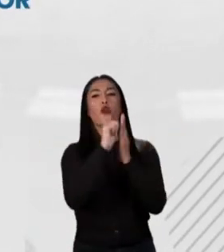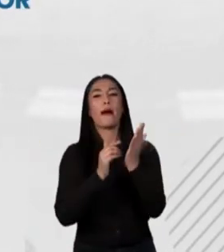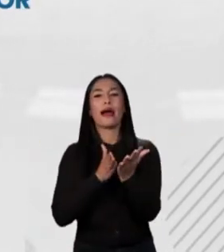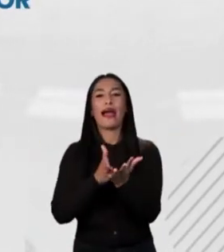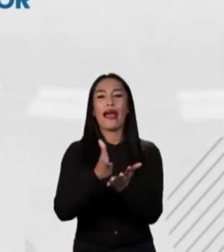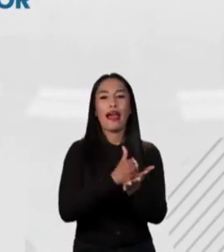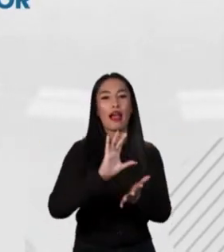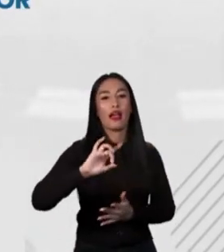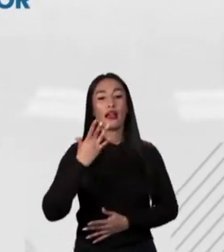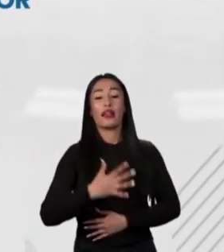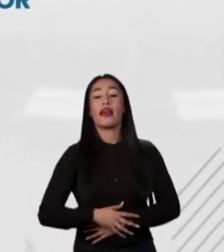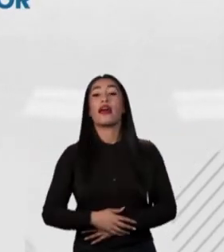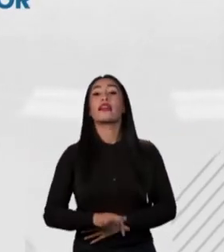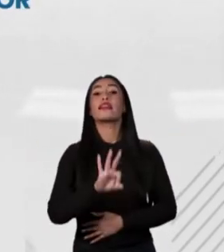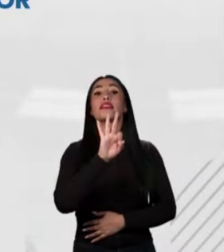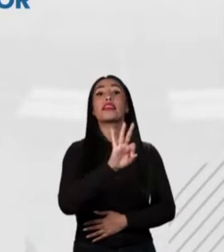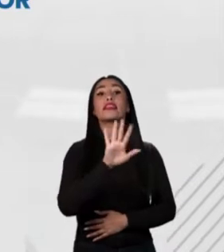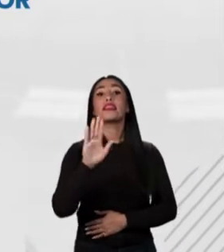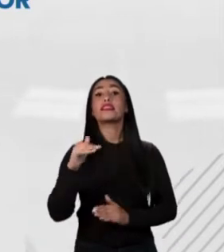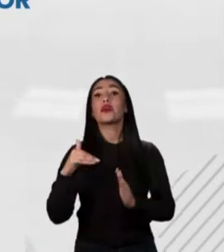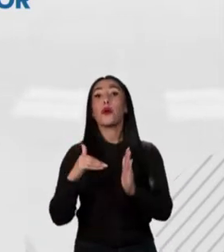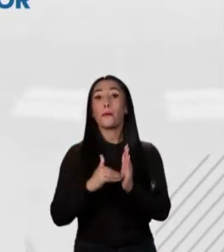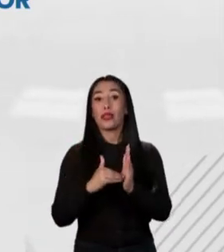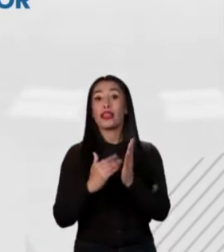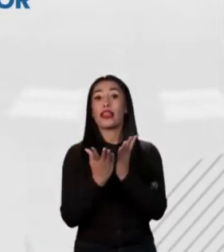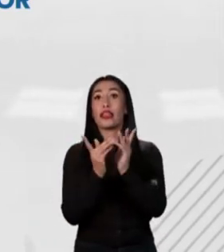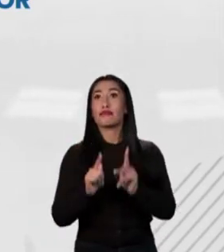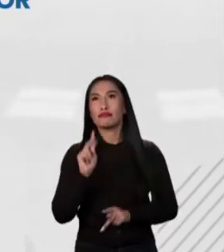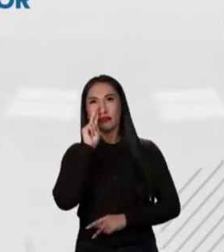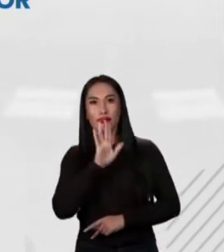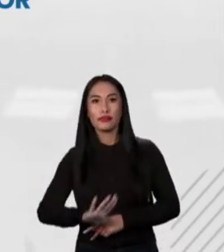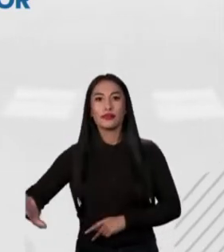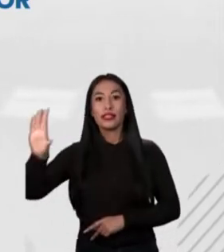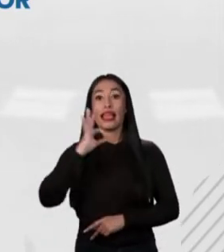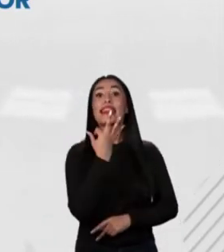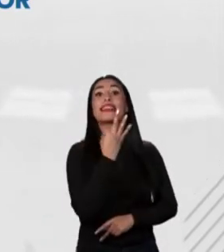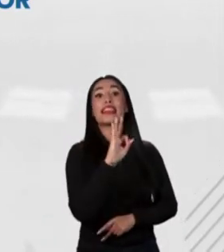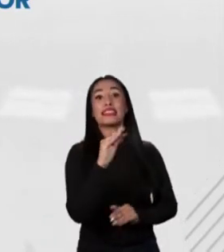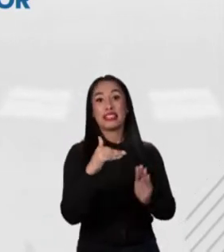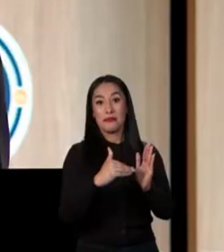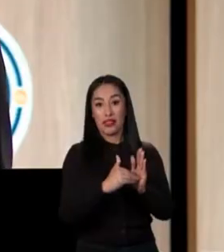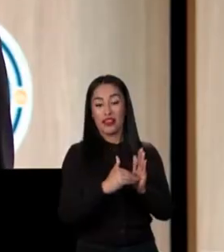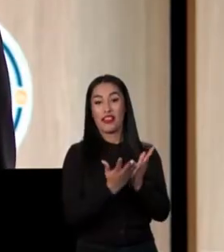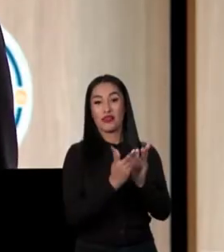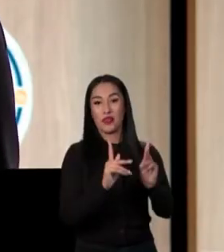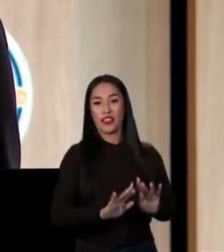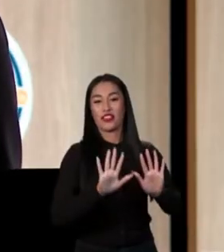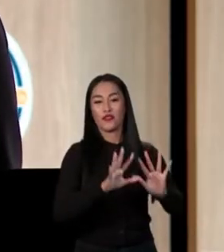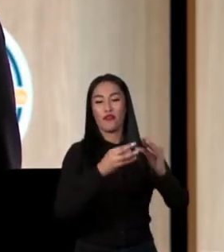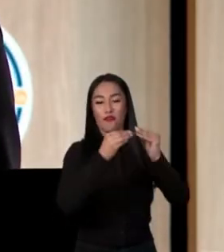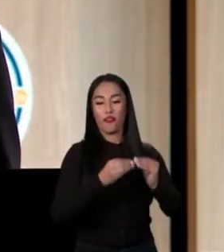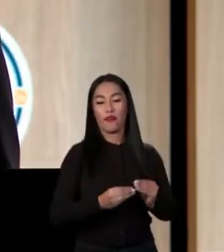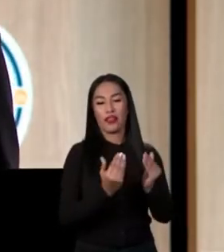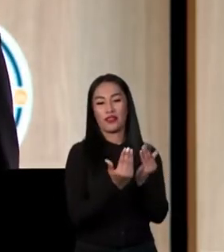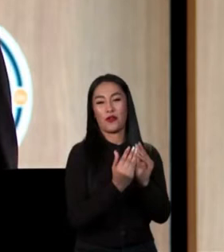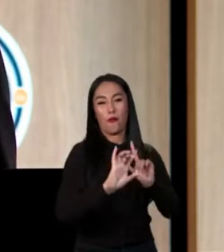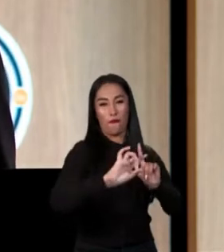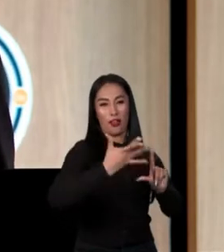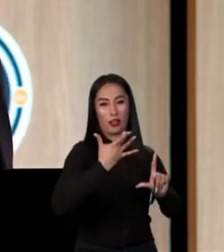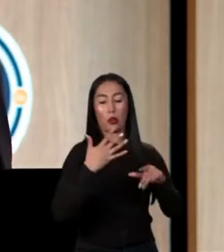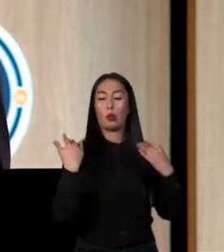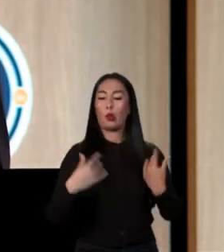de 35 mil estudiantes a nivel nacional de los cuales casi 13.000 son virtuales esta institución ha desarrollado acciones de innovación